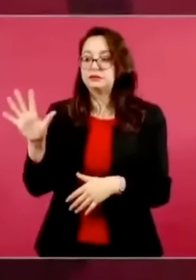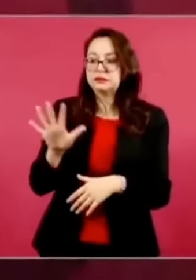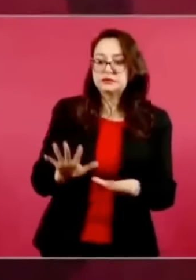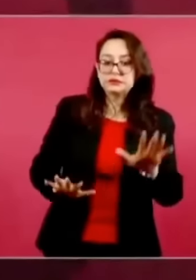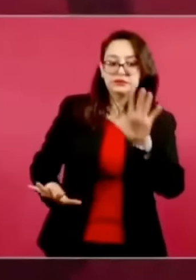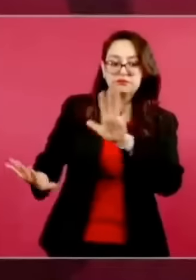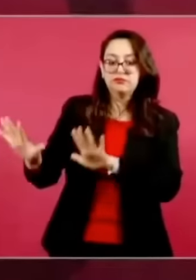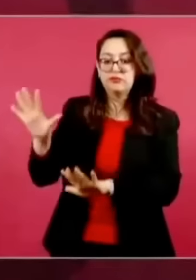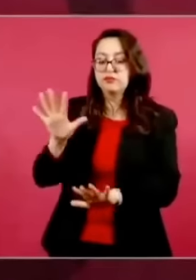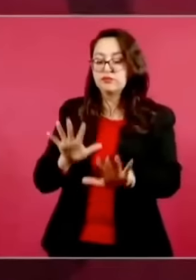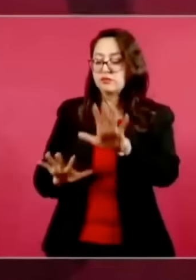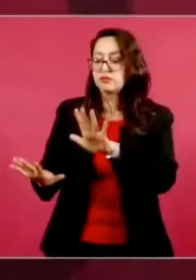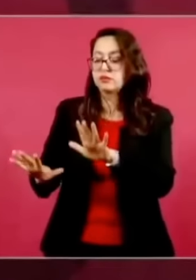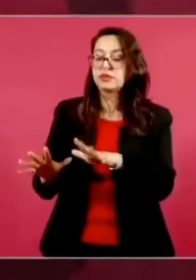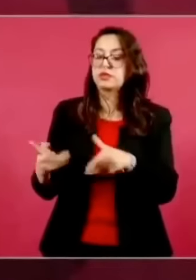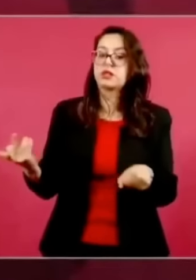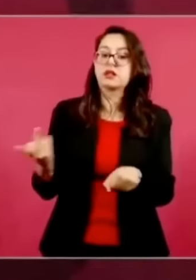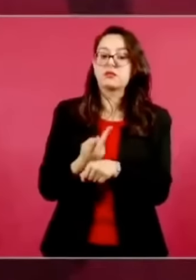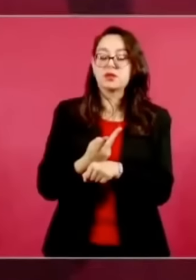quiero usar la otra palabra,